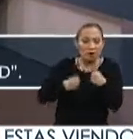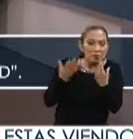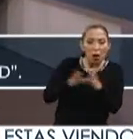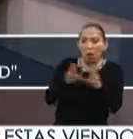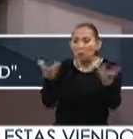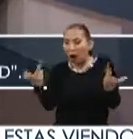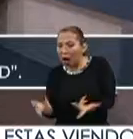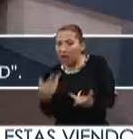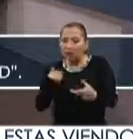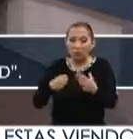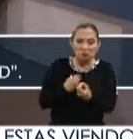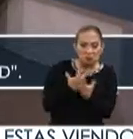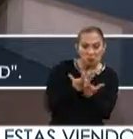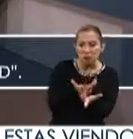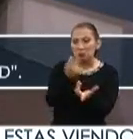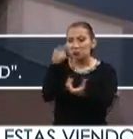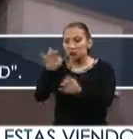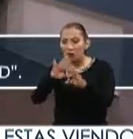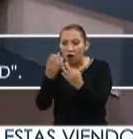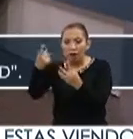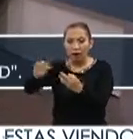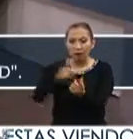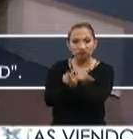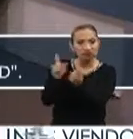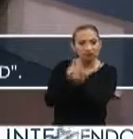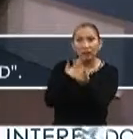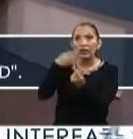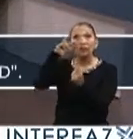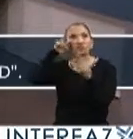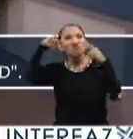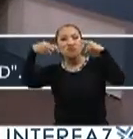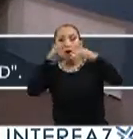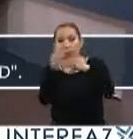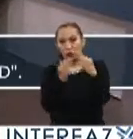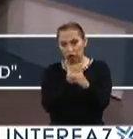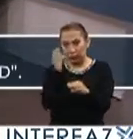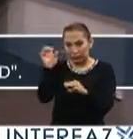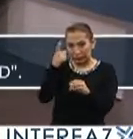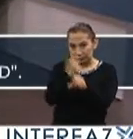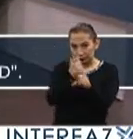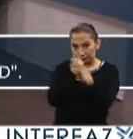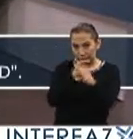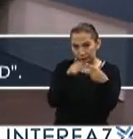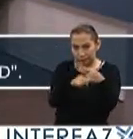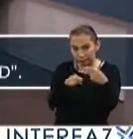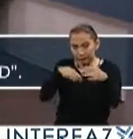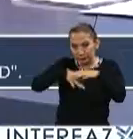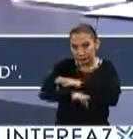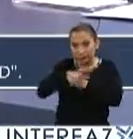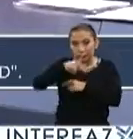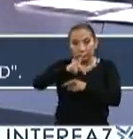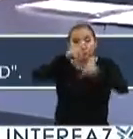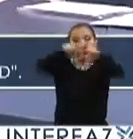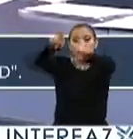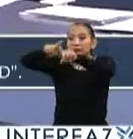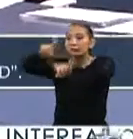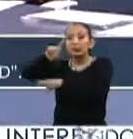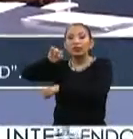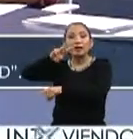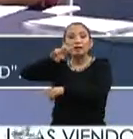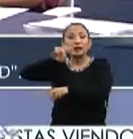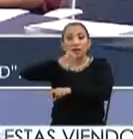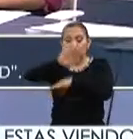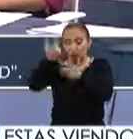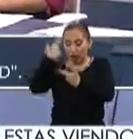se manifiestan, sus formas de estar en el mundo y de concebirlo. Claro. Esa es una primera entrada. Sin embargo, la diversidad está en